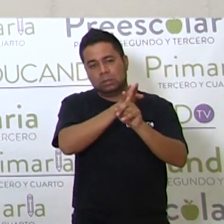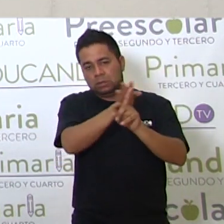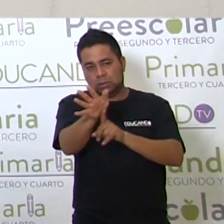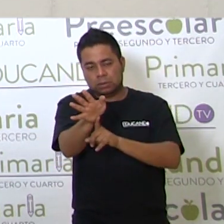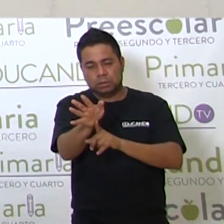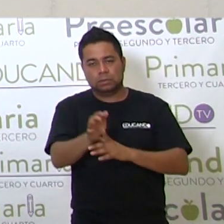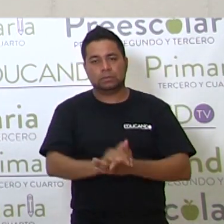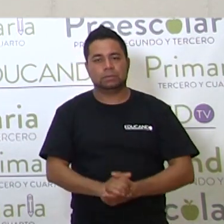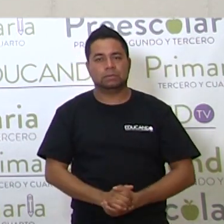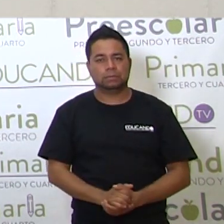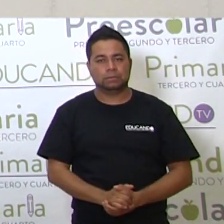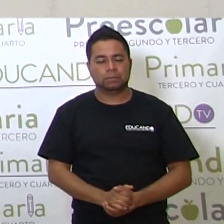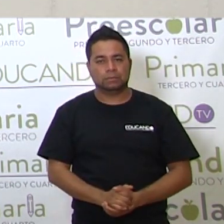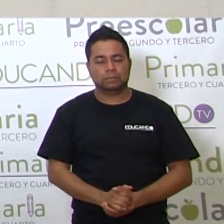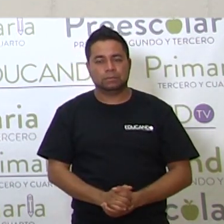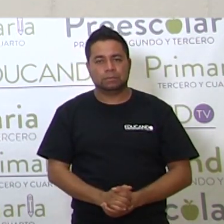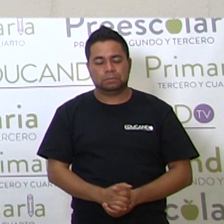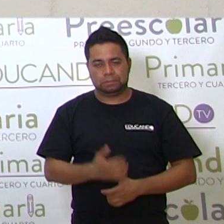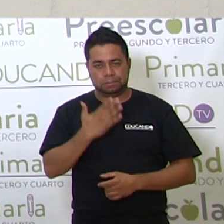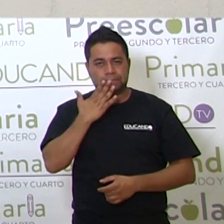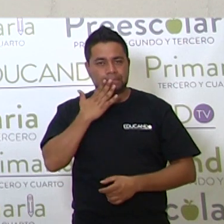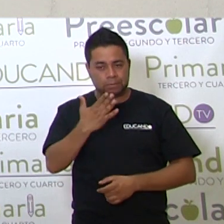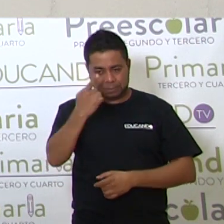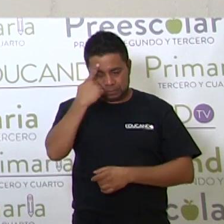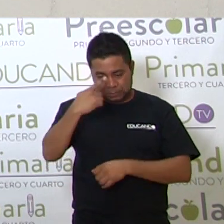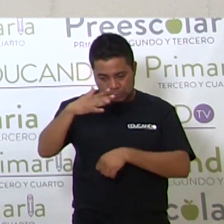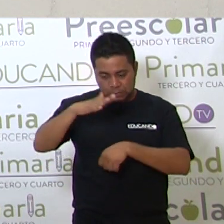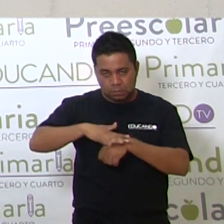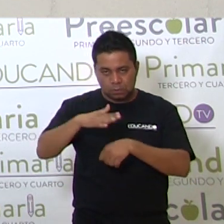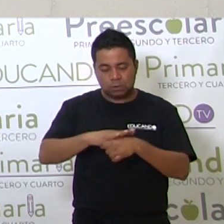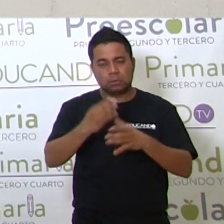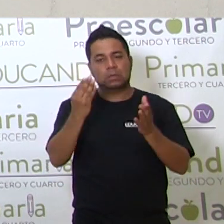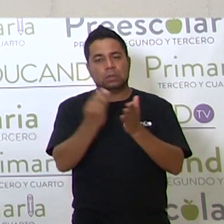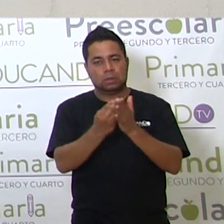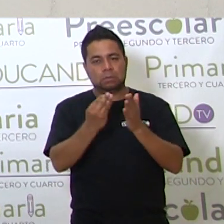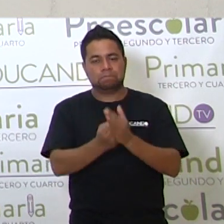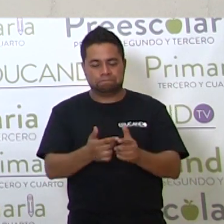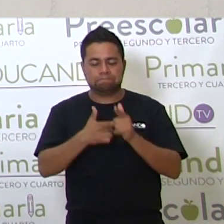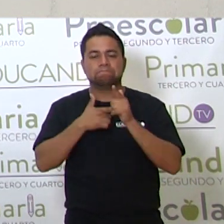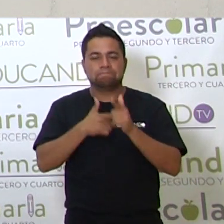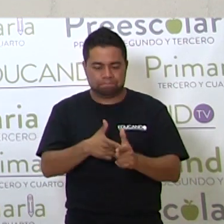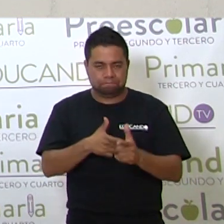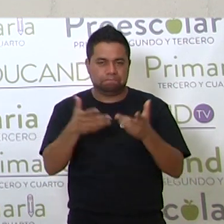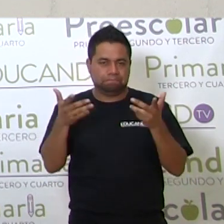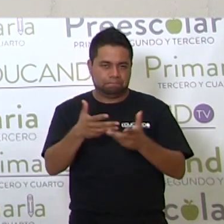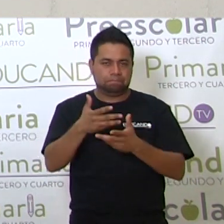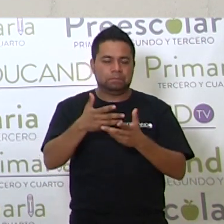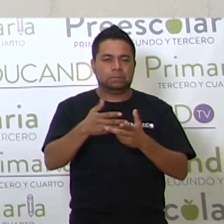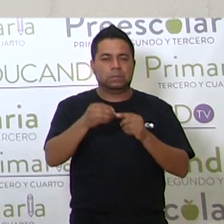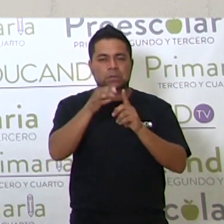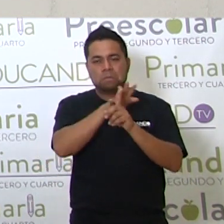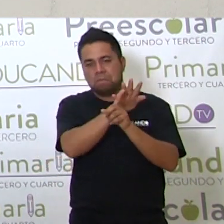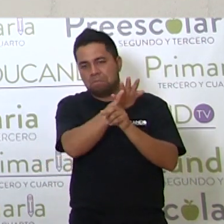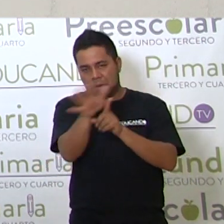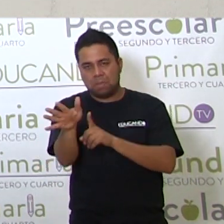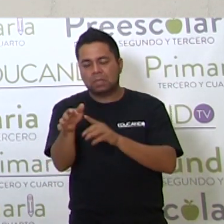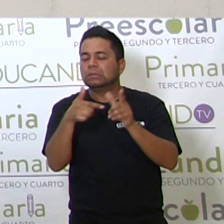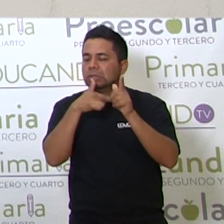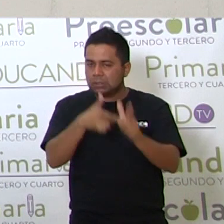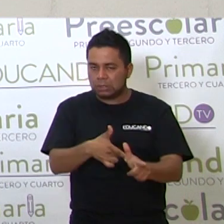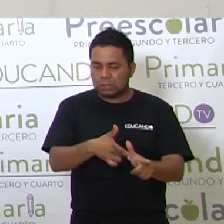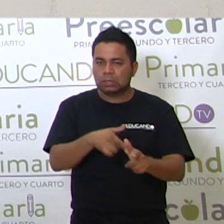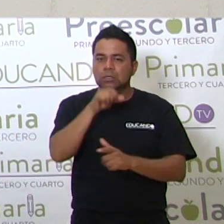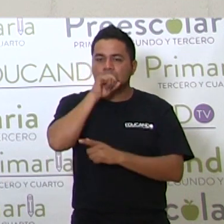Pues bien, en la próxima sesión vamos a seguir elaborando mapas conceptuales y vamos a